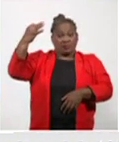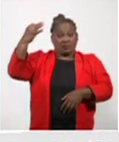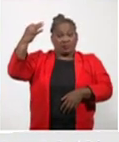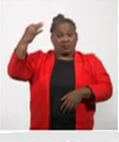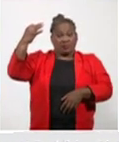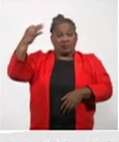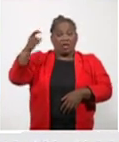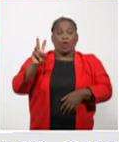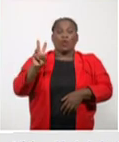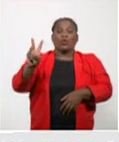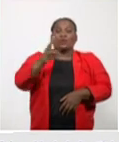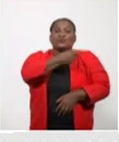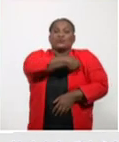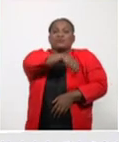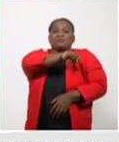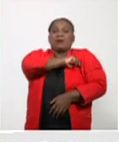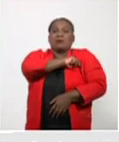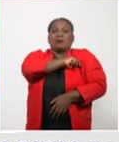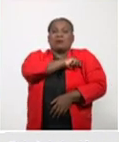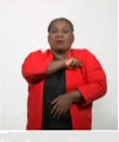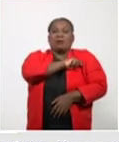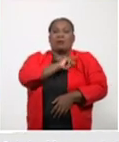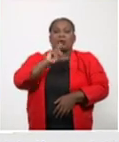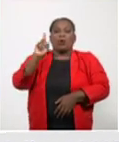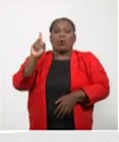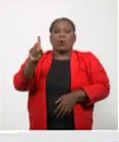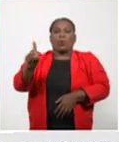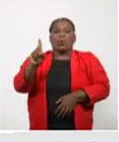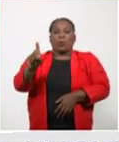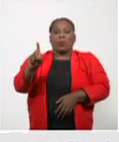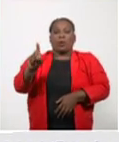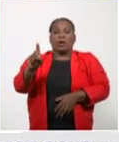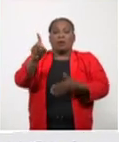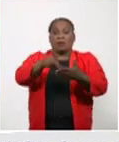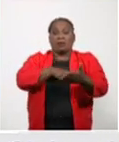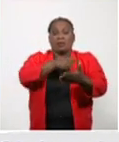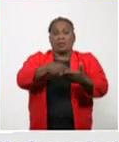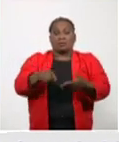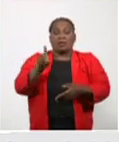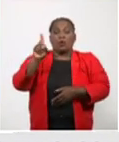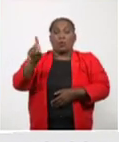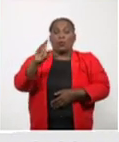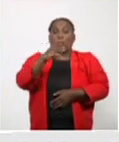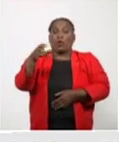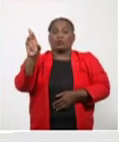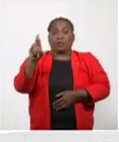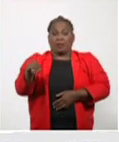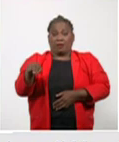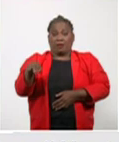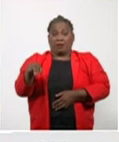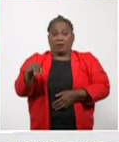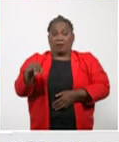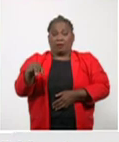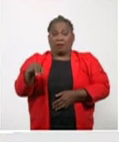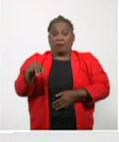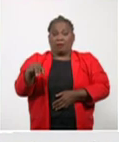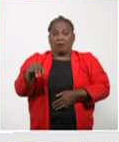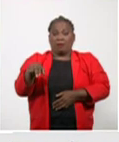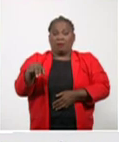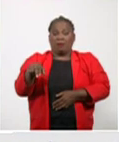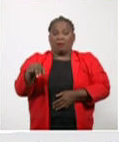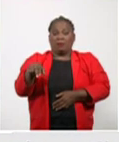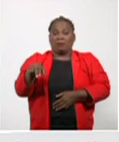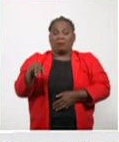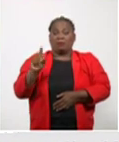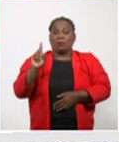2 de España, 1 inglesa, 1 de Costa Rica y 1